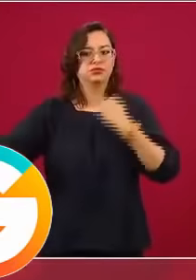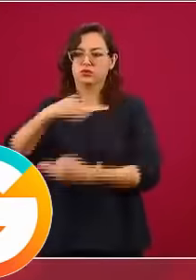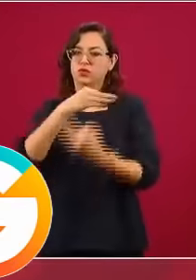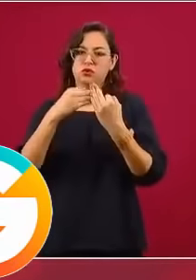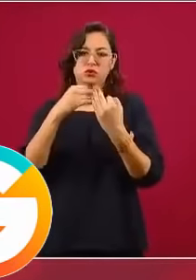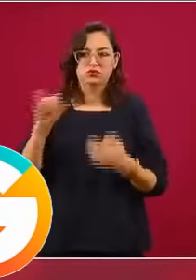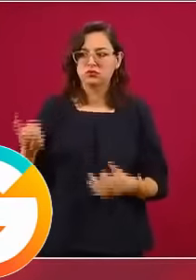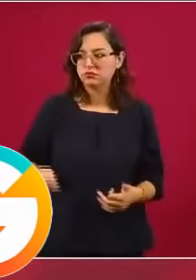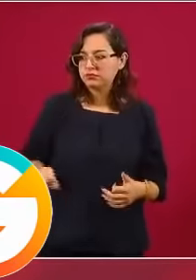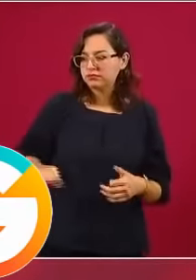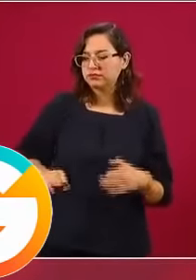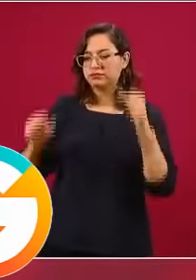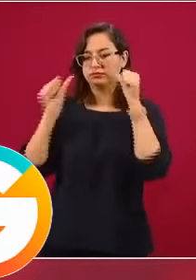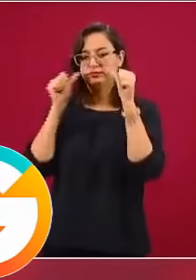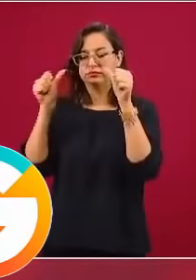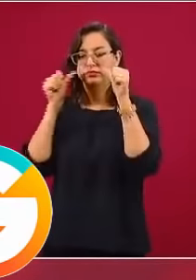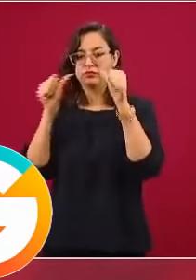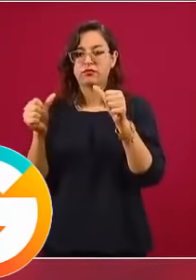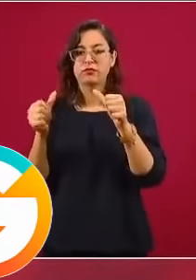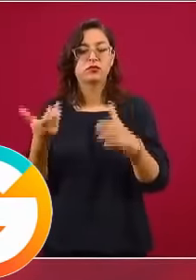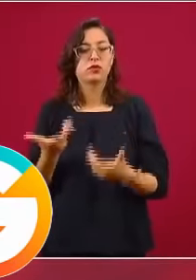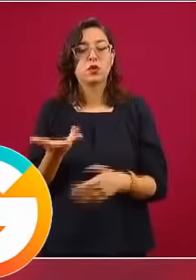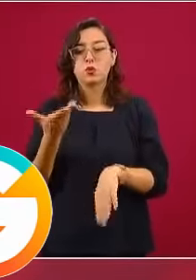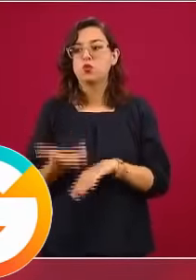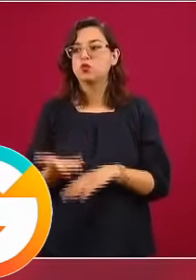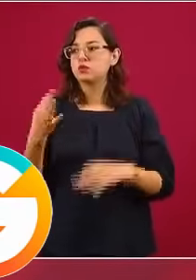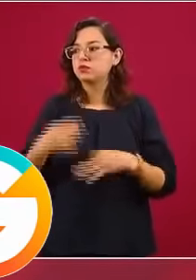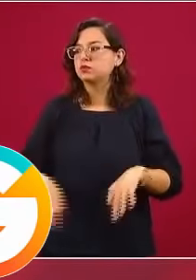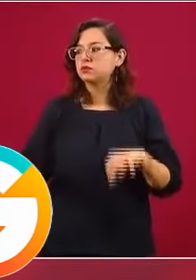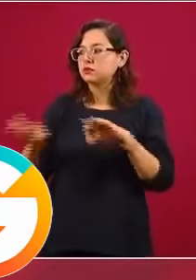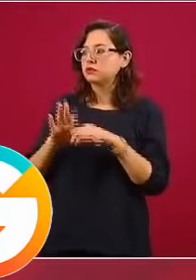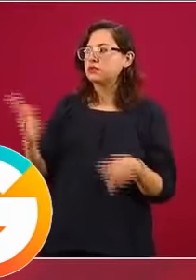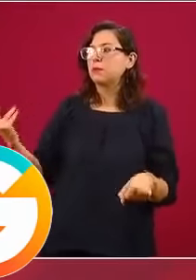nos importa mucho saber qué sucedió.